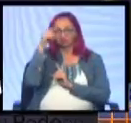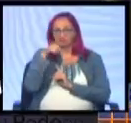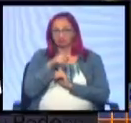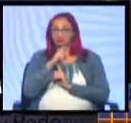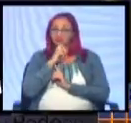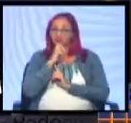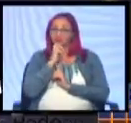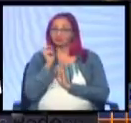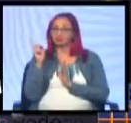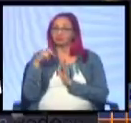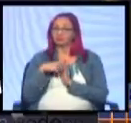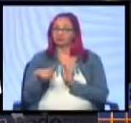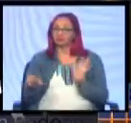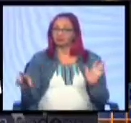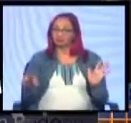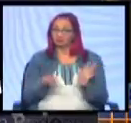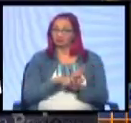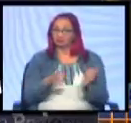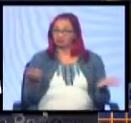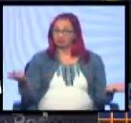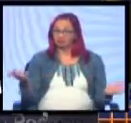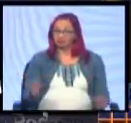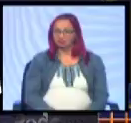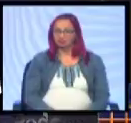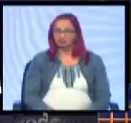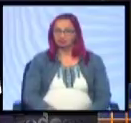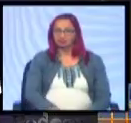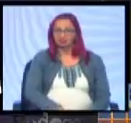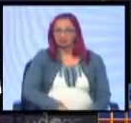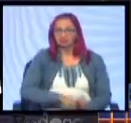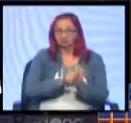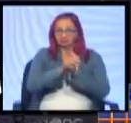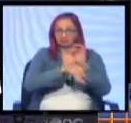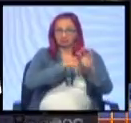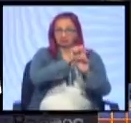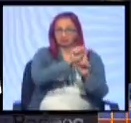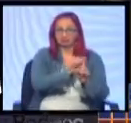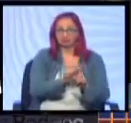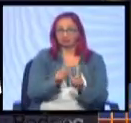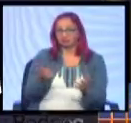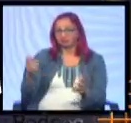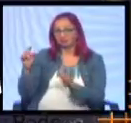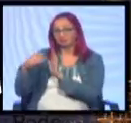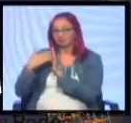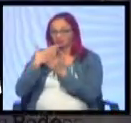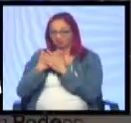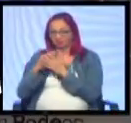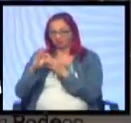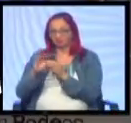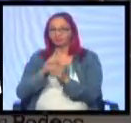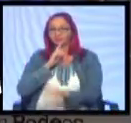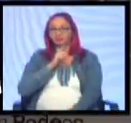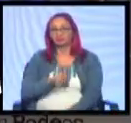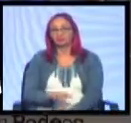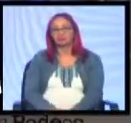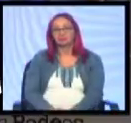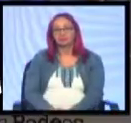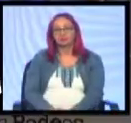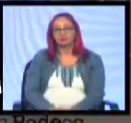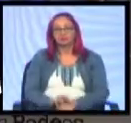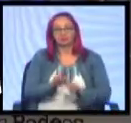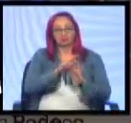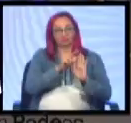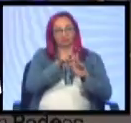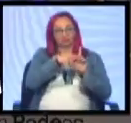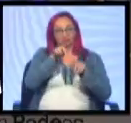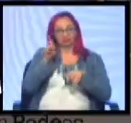difícil aplicar la ley con este tipo de eventos, doña Marcela? Sí, Sí, efectivamente, doña Isabel, la norma que